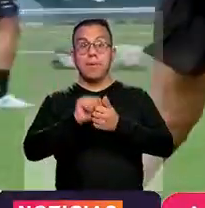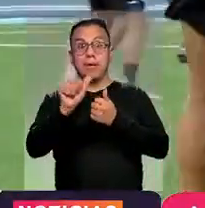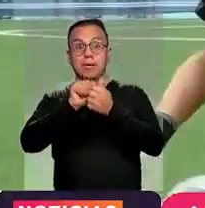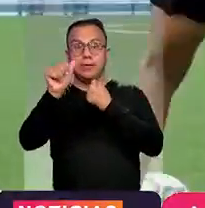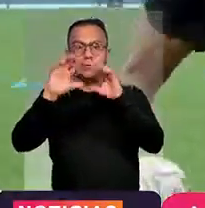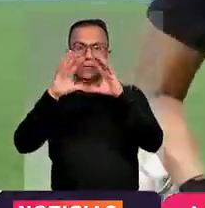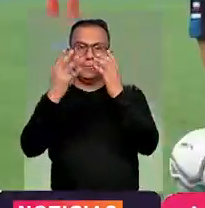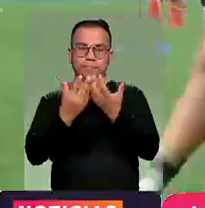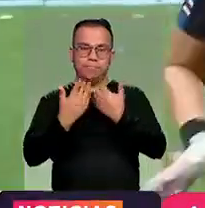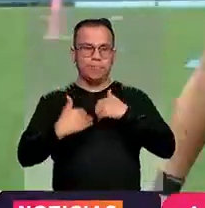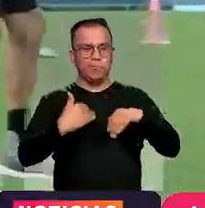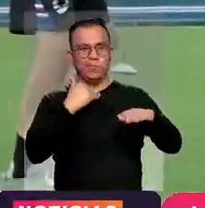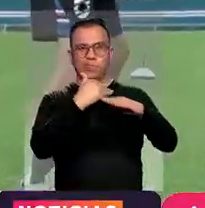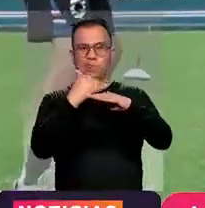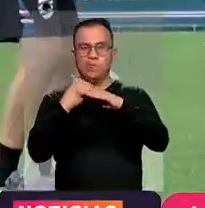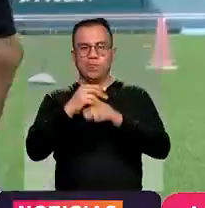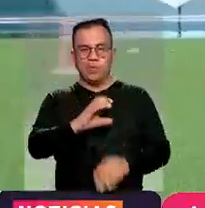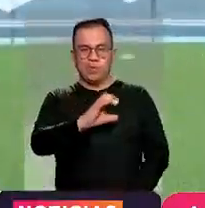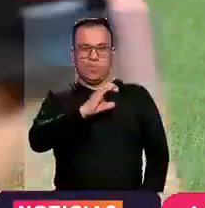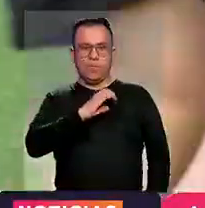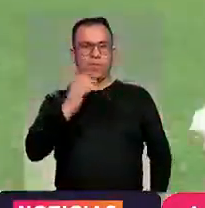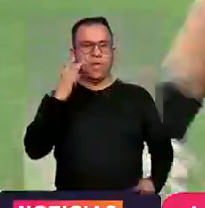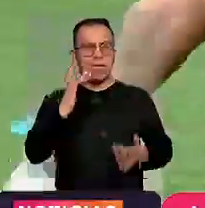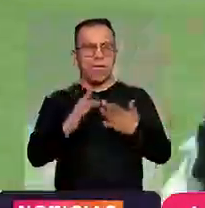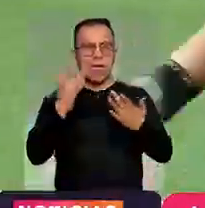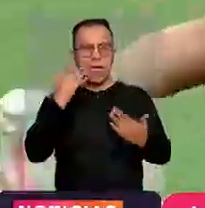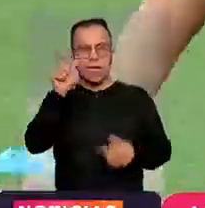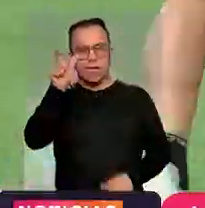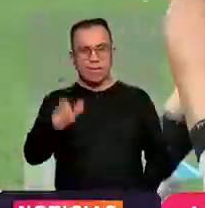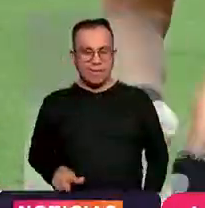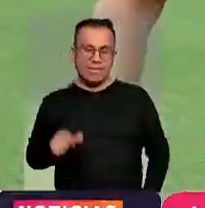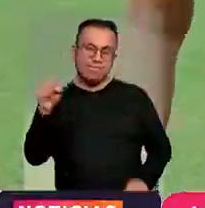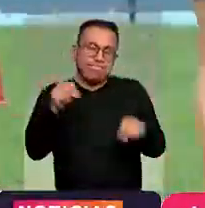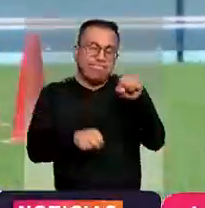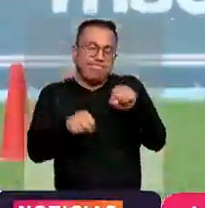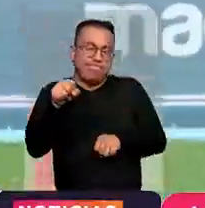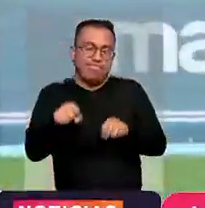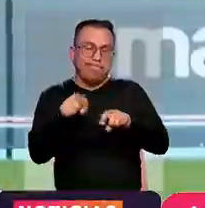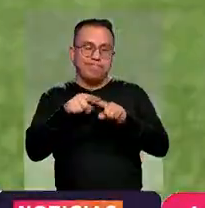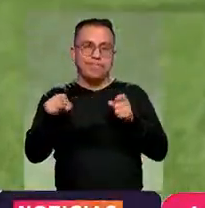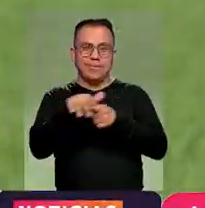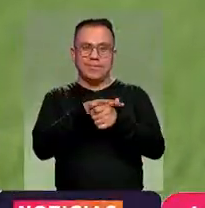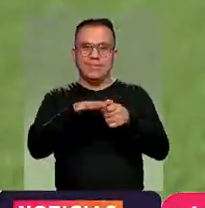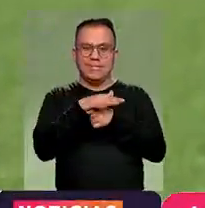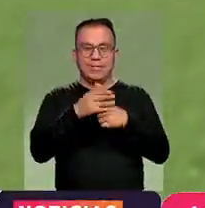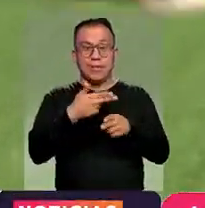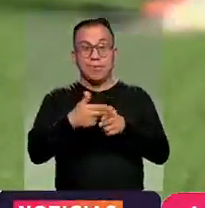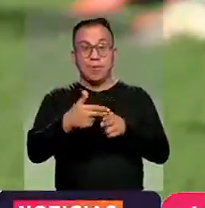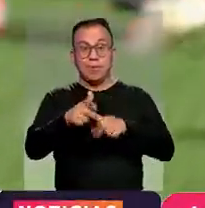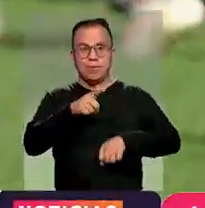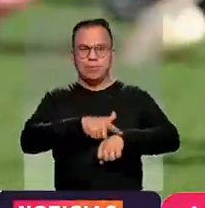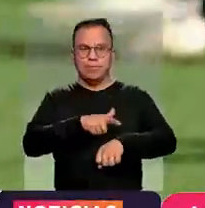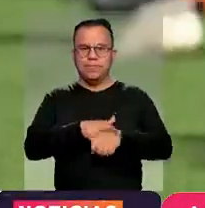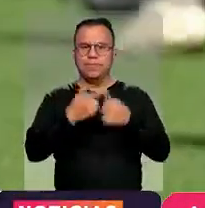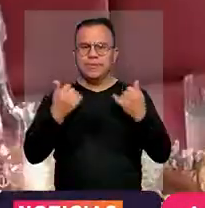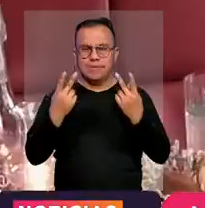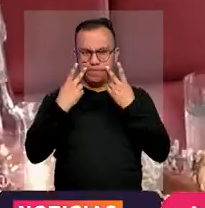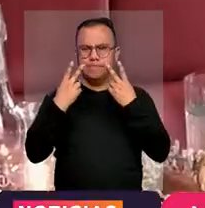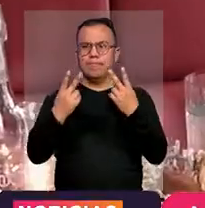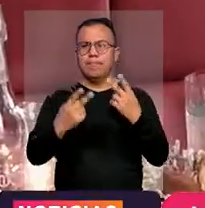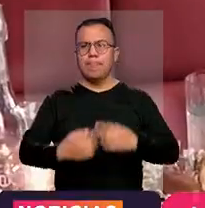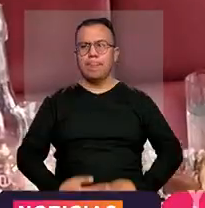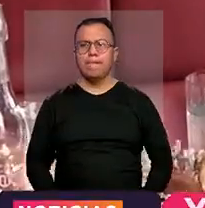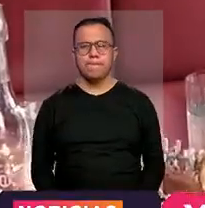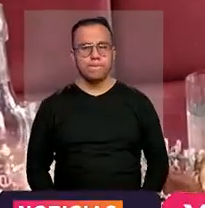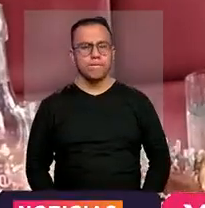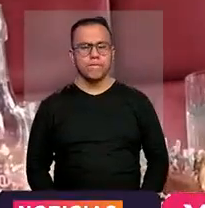el pedido de igualdad salarial en el fútbol, la mediocampista ve muy poco probable que eso suceda en el corto plazo. Hace poco vi